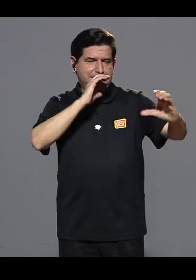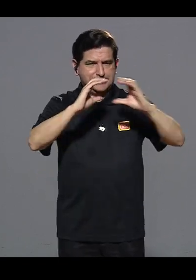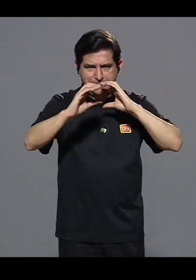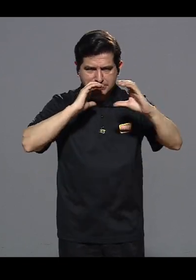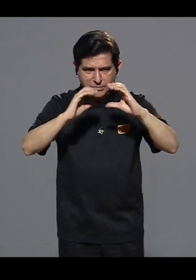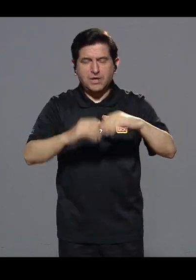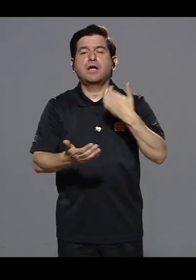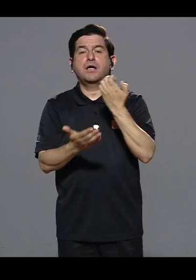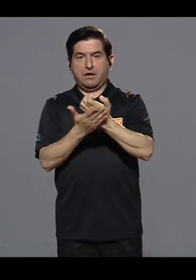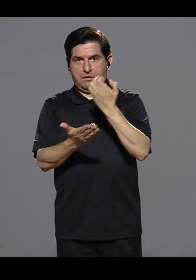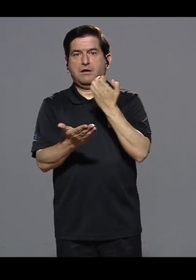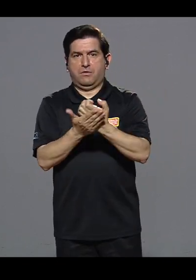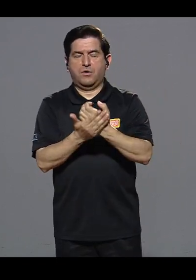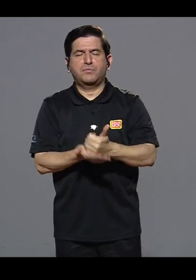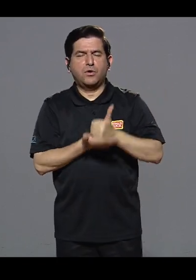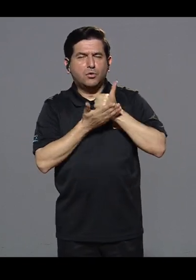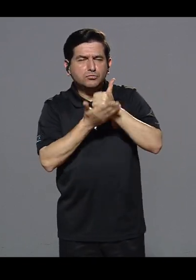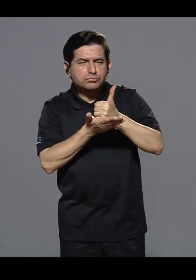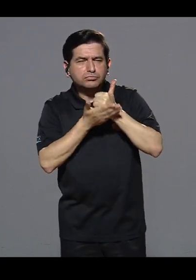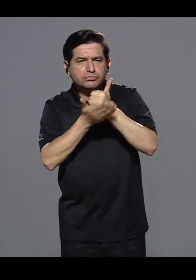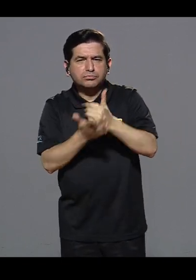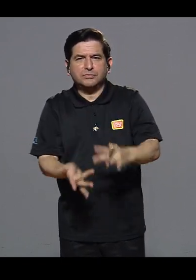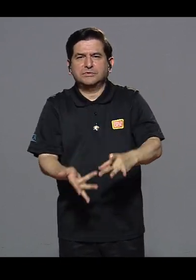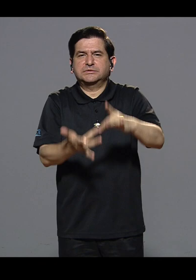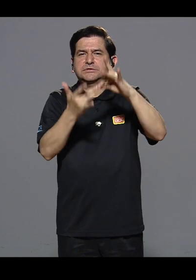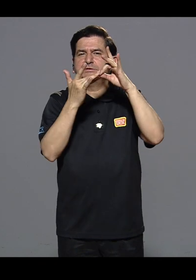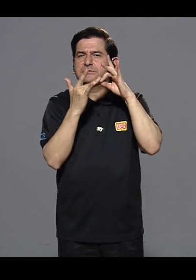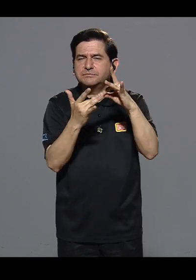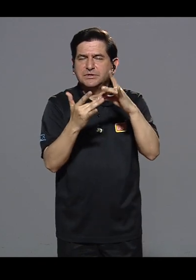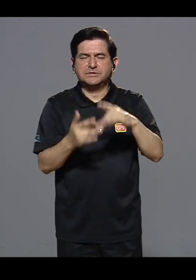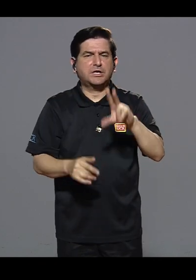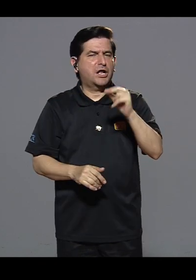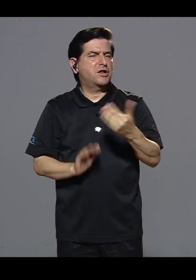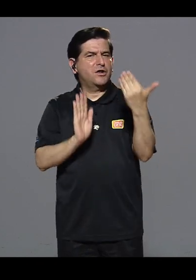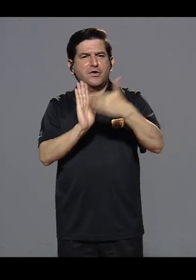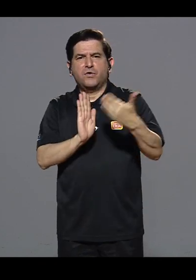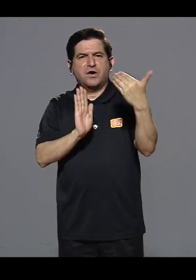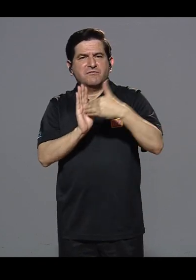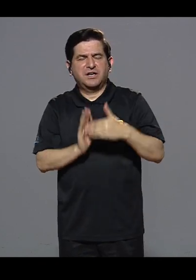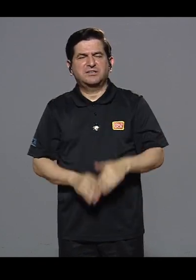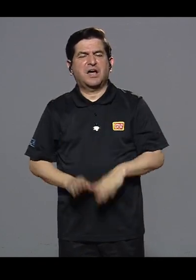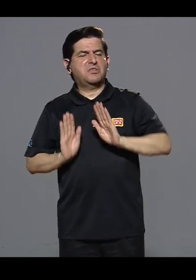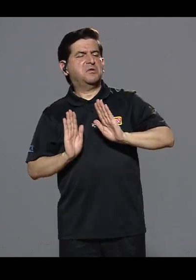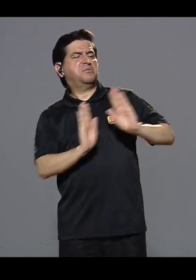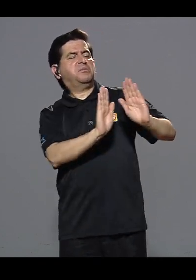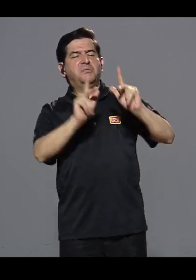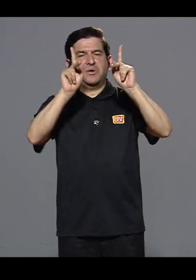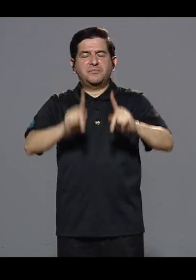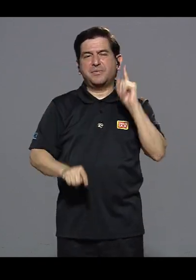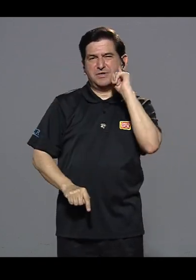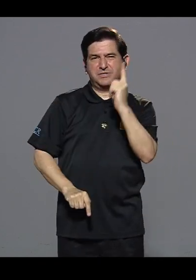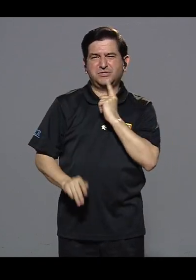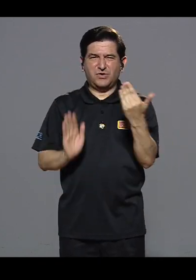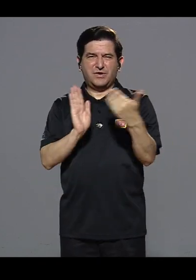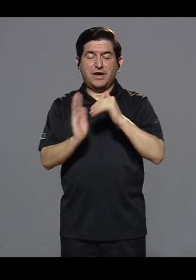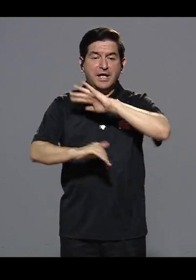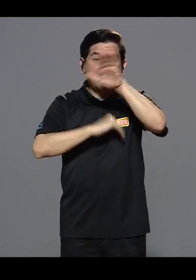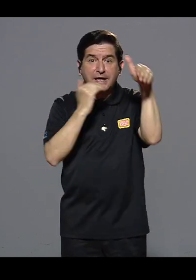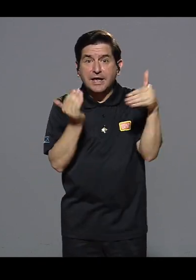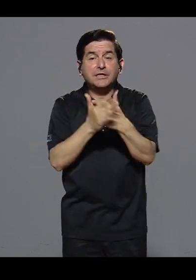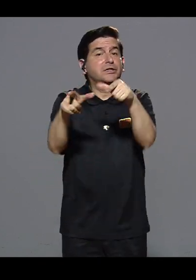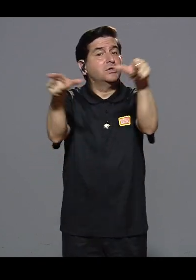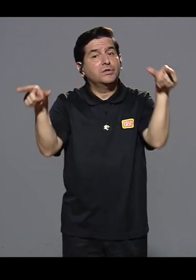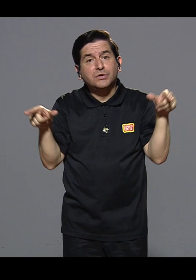tanto comunicativos como económicos, y ayudándolo a él más que todo para que no sufriera los desprecios que sufren las personas sordas